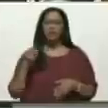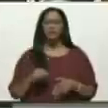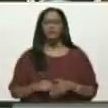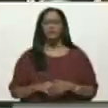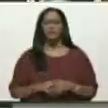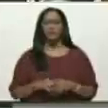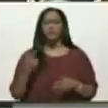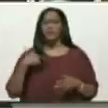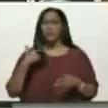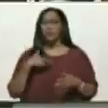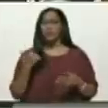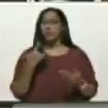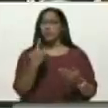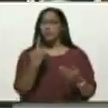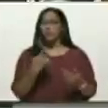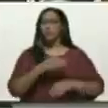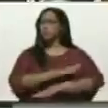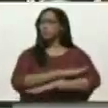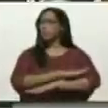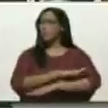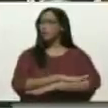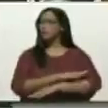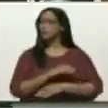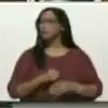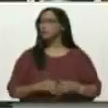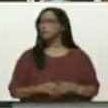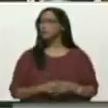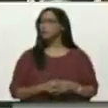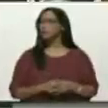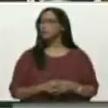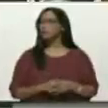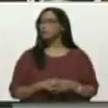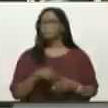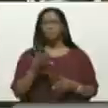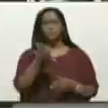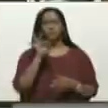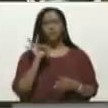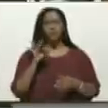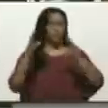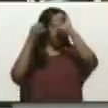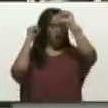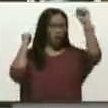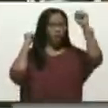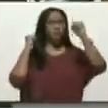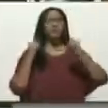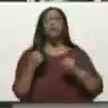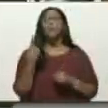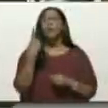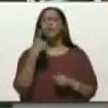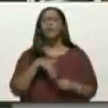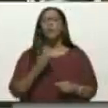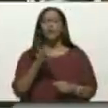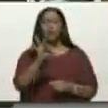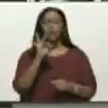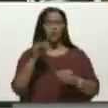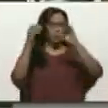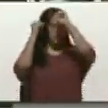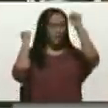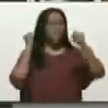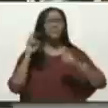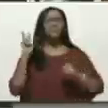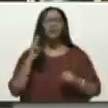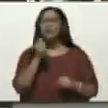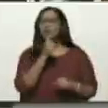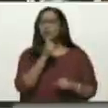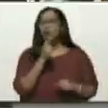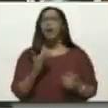cargo que designado, cargo diplomático designado por el único que puede designar cargos diplomáticos en Venezuela, que es